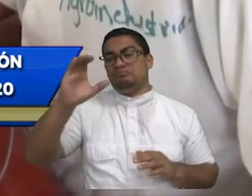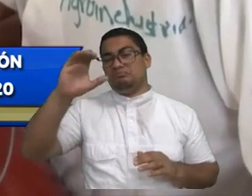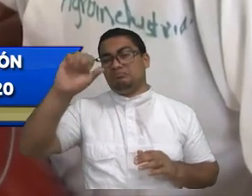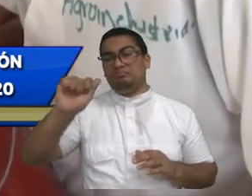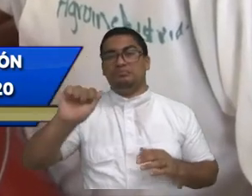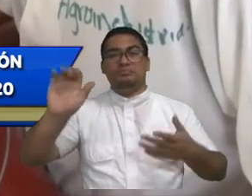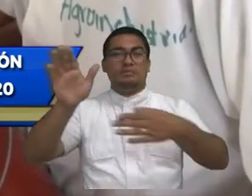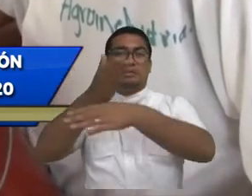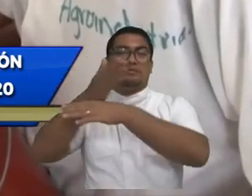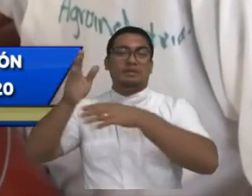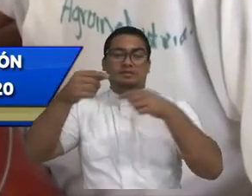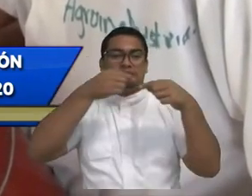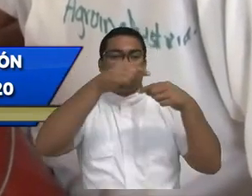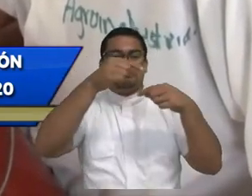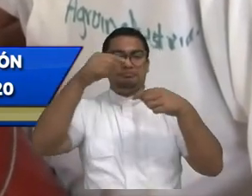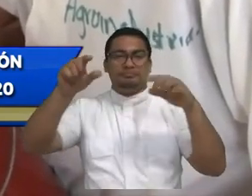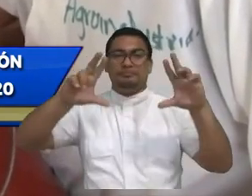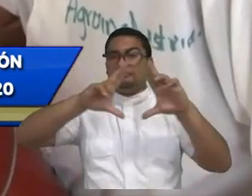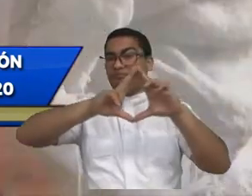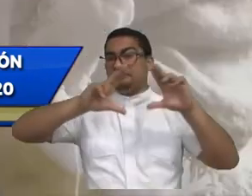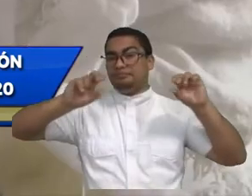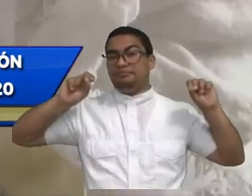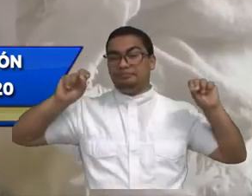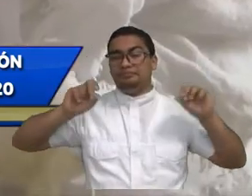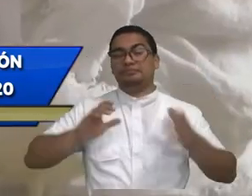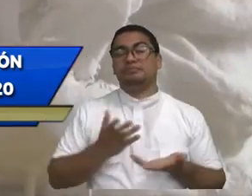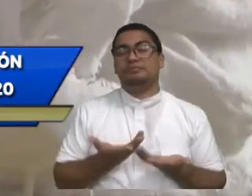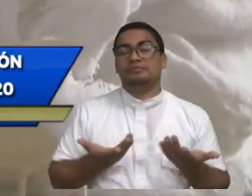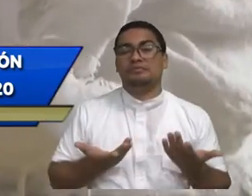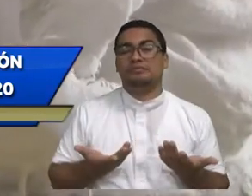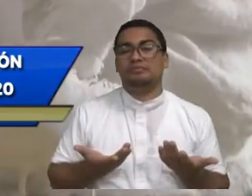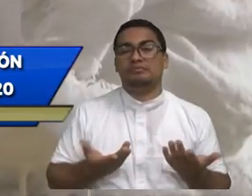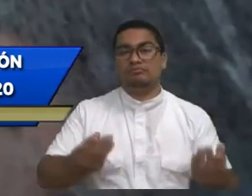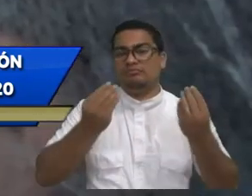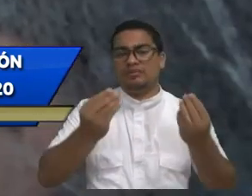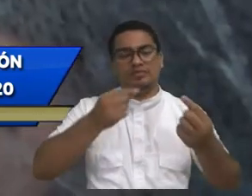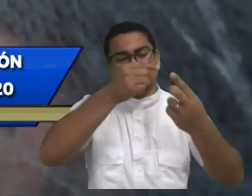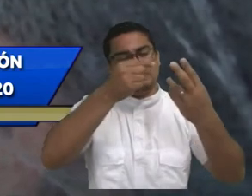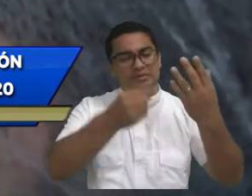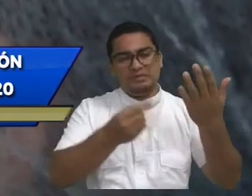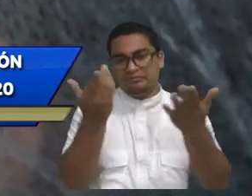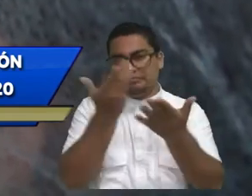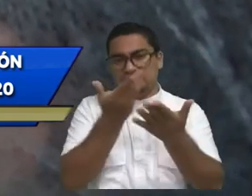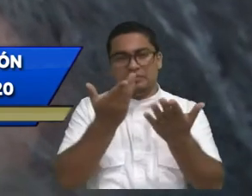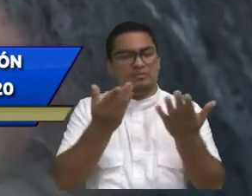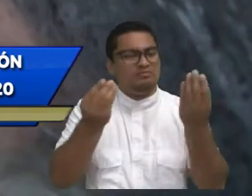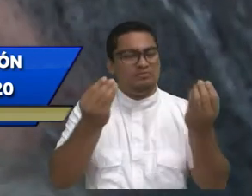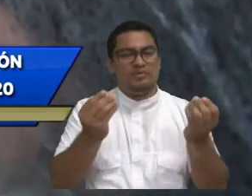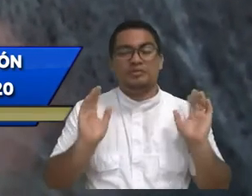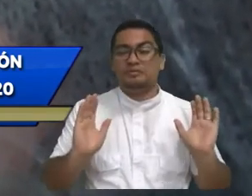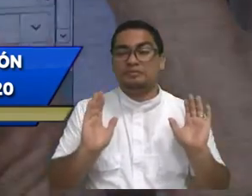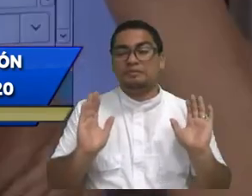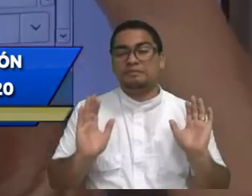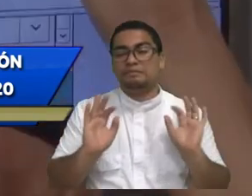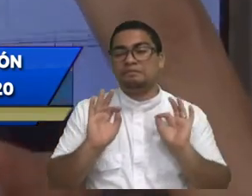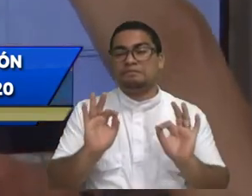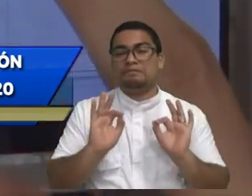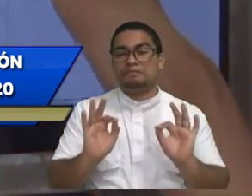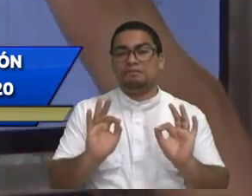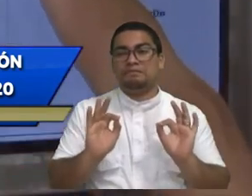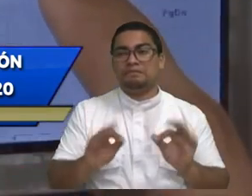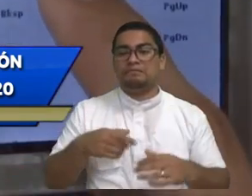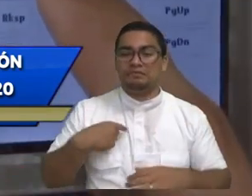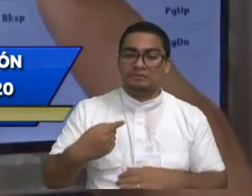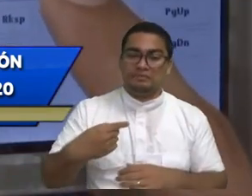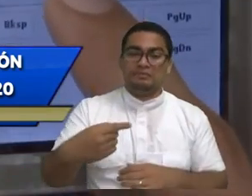cualquiera de los municipios del país entonces que se la gama es amplia pues de la formación y estamos ahí pues en ese en ese día a